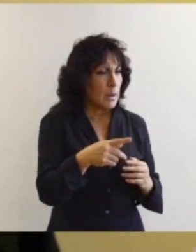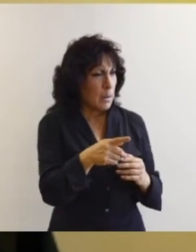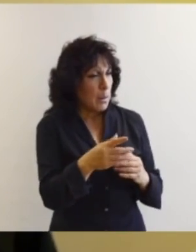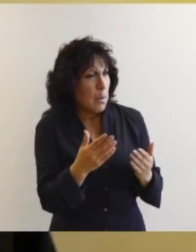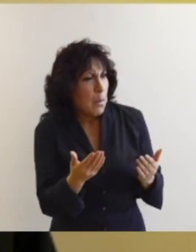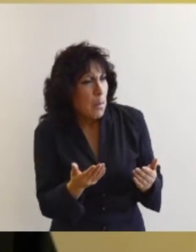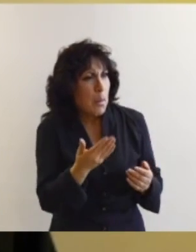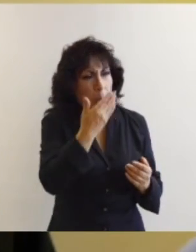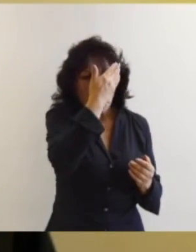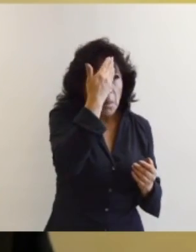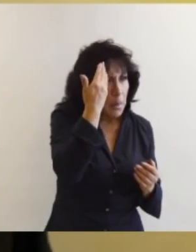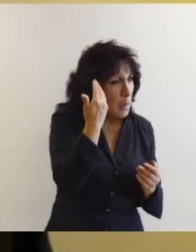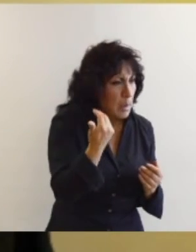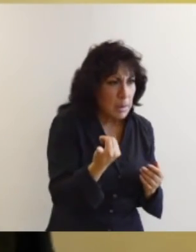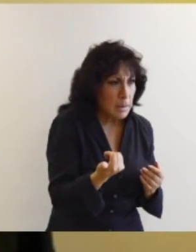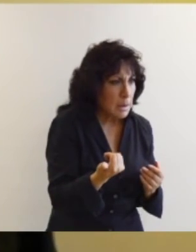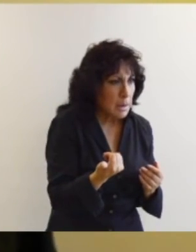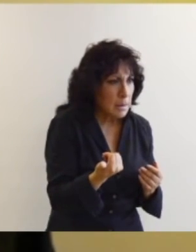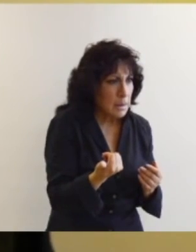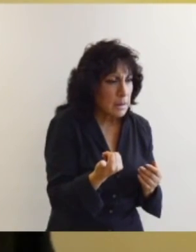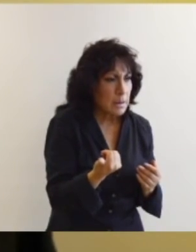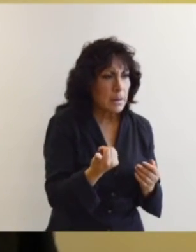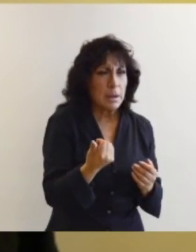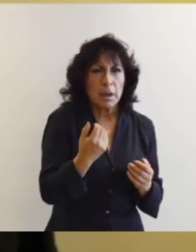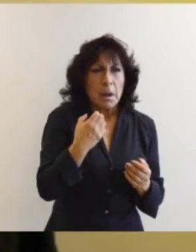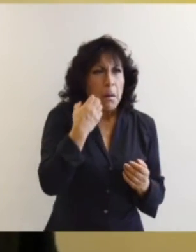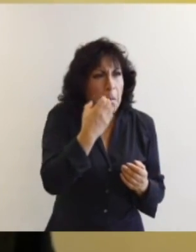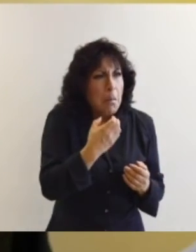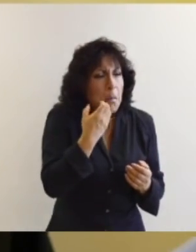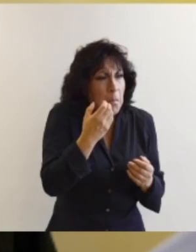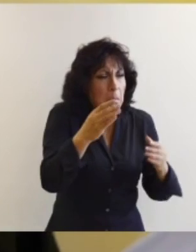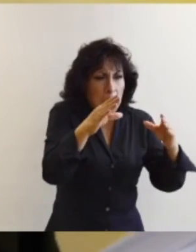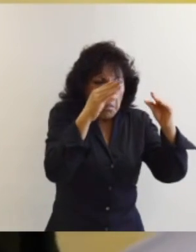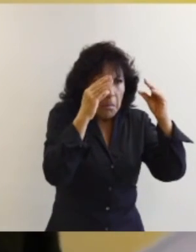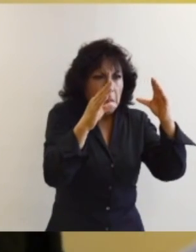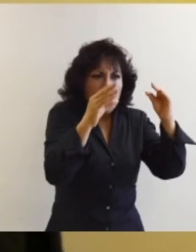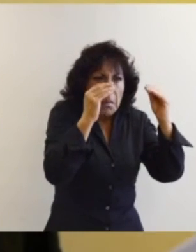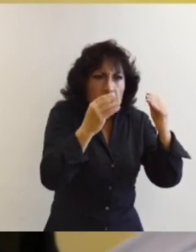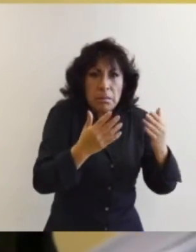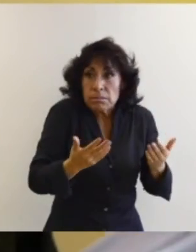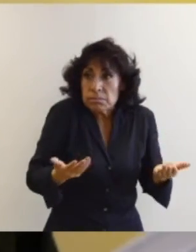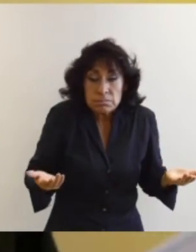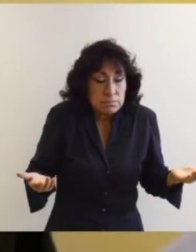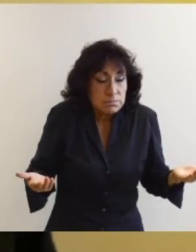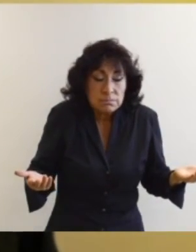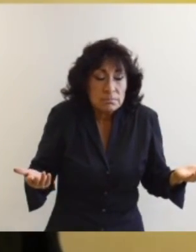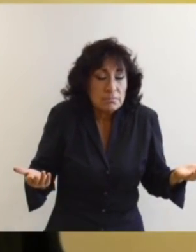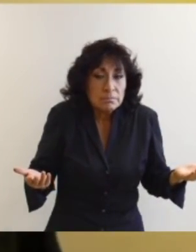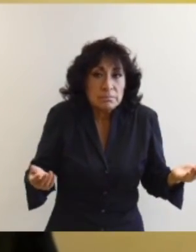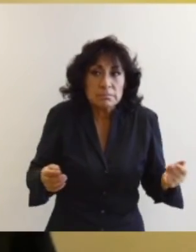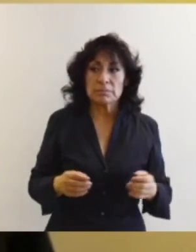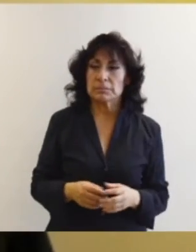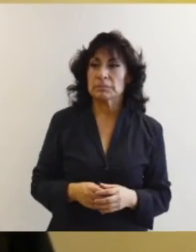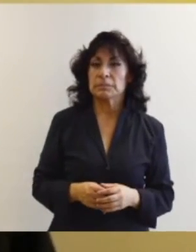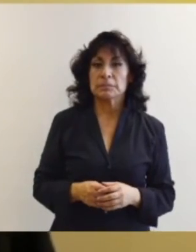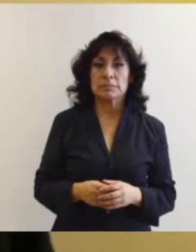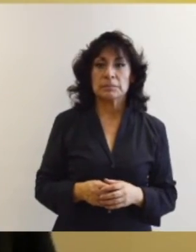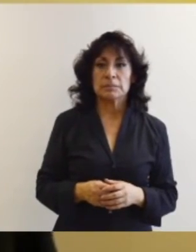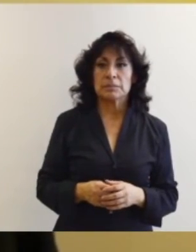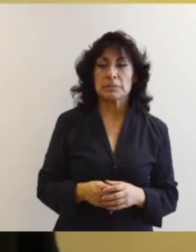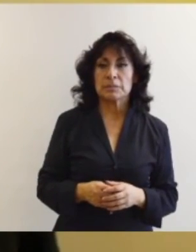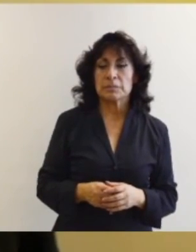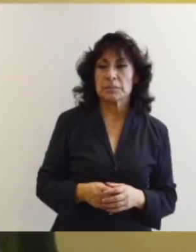Pero muchacho, ¿es posible que tú no lo sepas? ¿Qué clase de escuelas tenemos, por